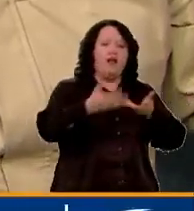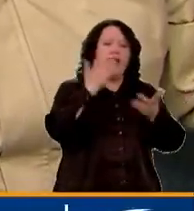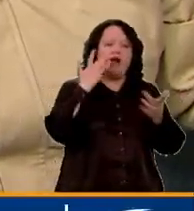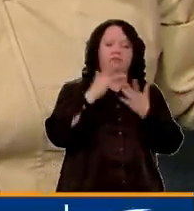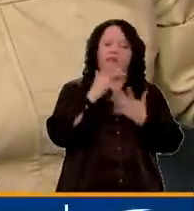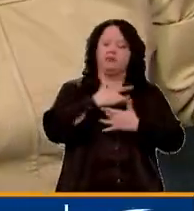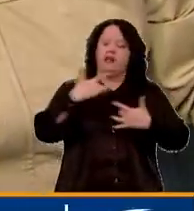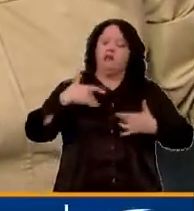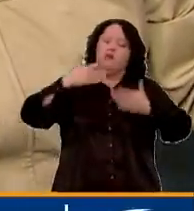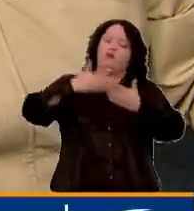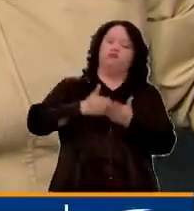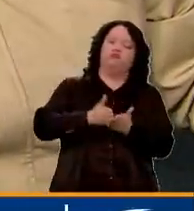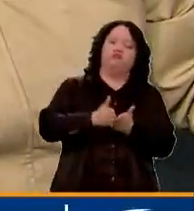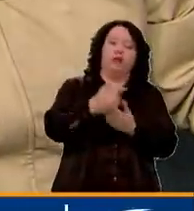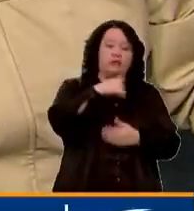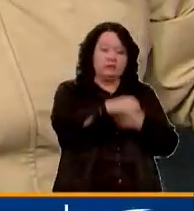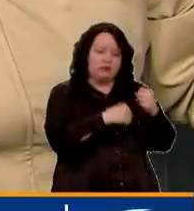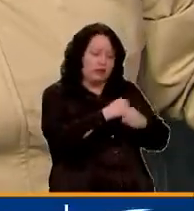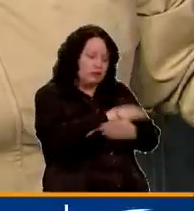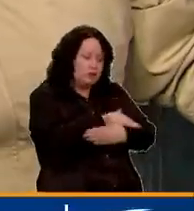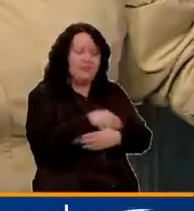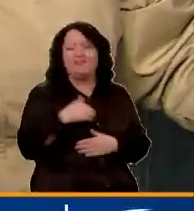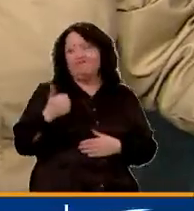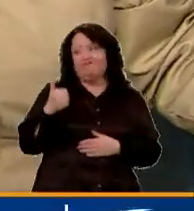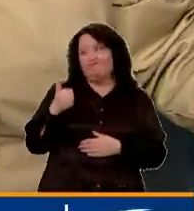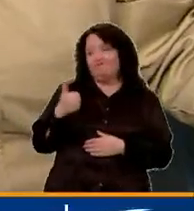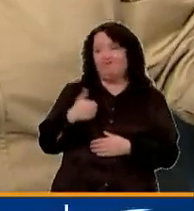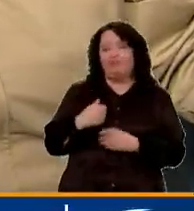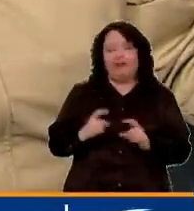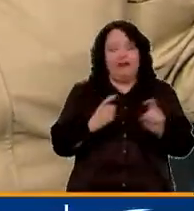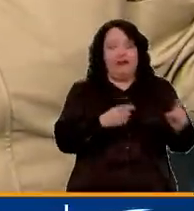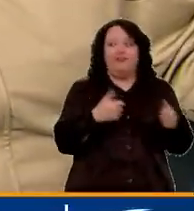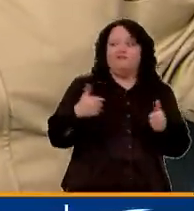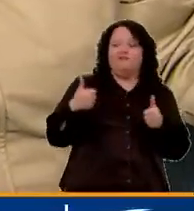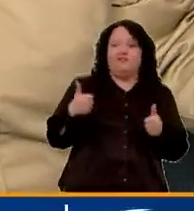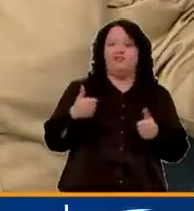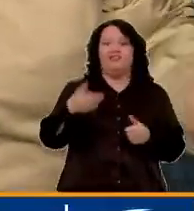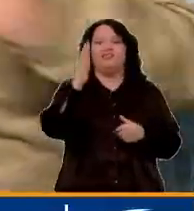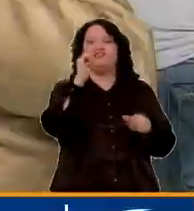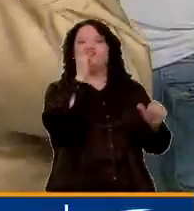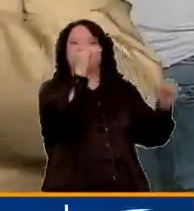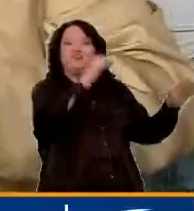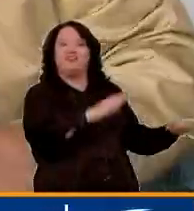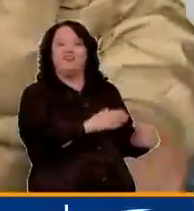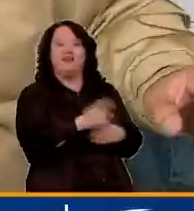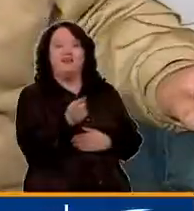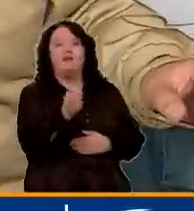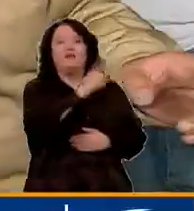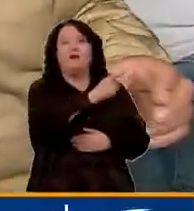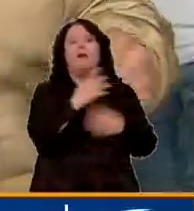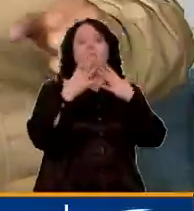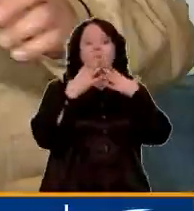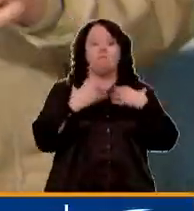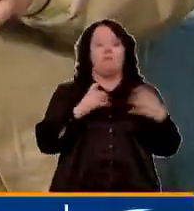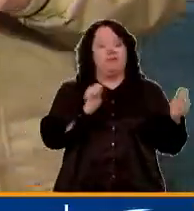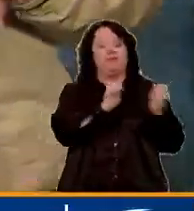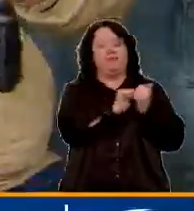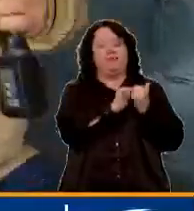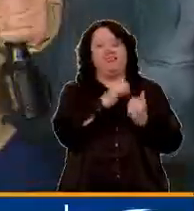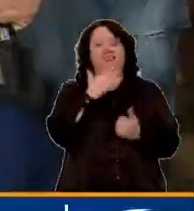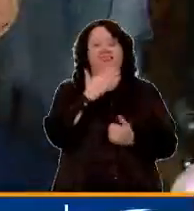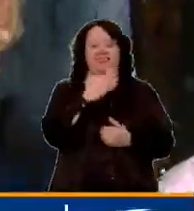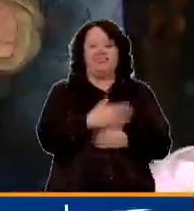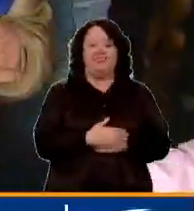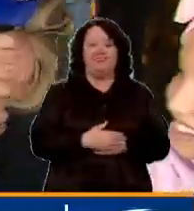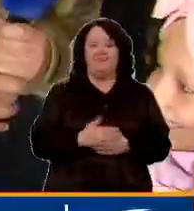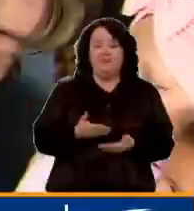para siempre. ¿Cómo te portaste este año? ¿Bien? Bien. ¿Regalo? ¿Bien? Sí. Que Dios te bendiga. Igual. Bien, ahí te dejo con Papá Noel. Gracias. Si estos